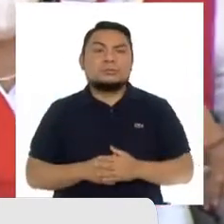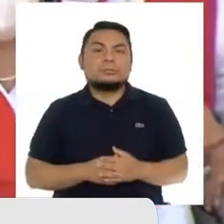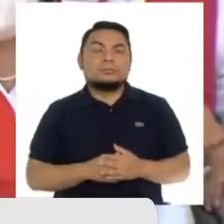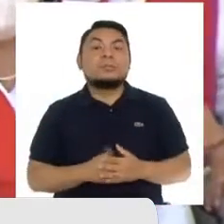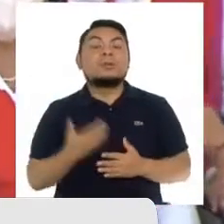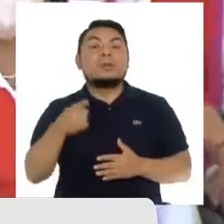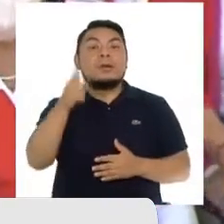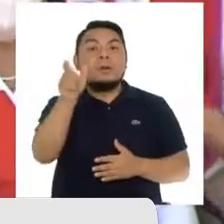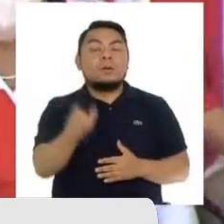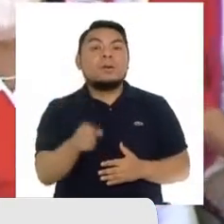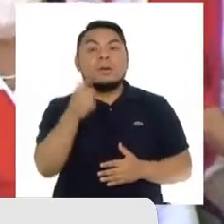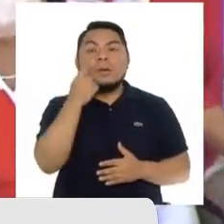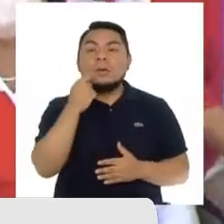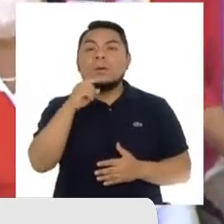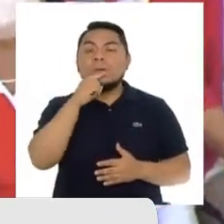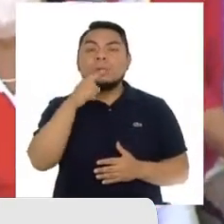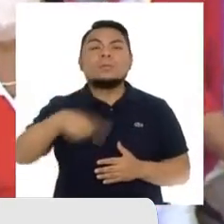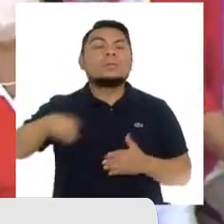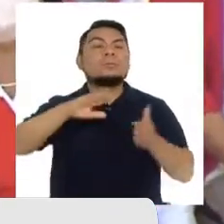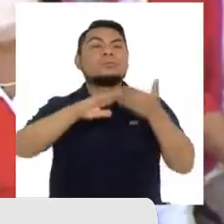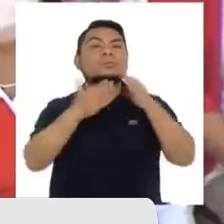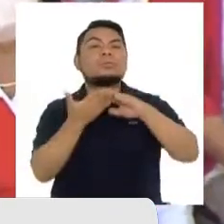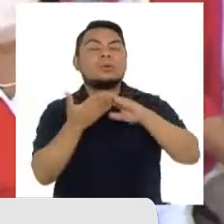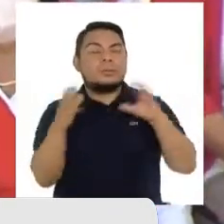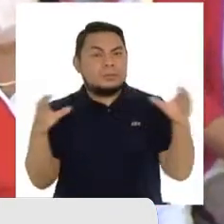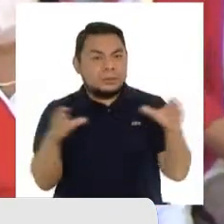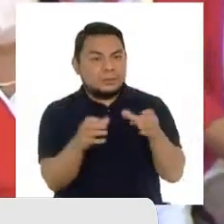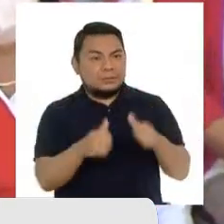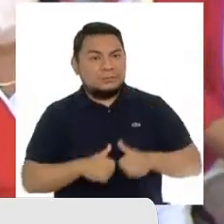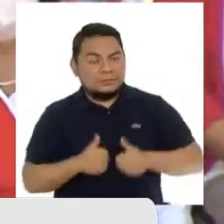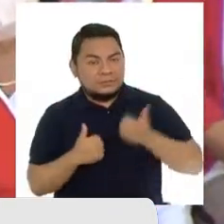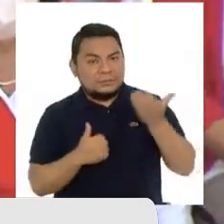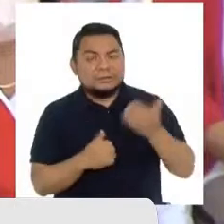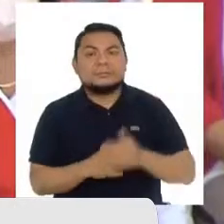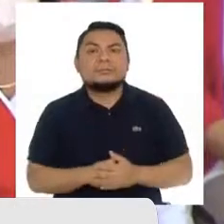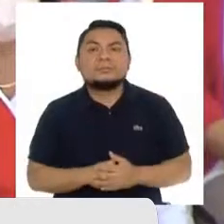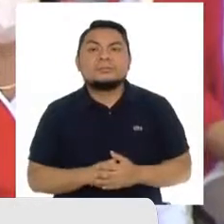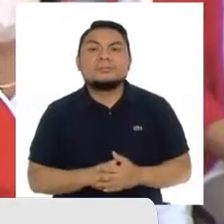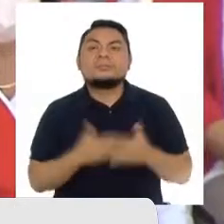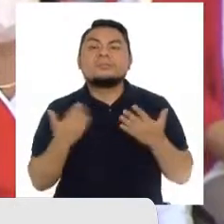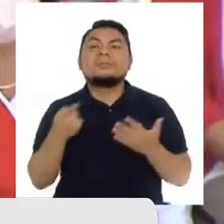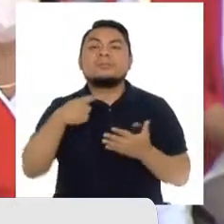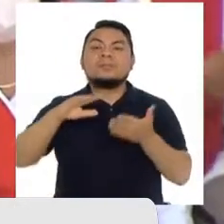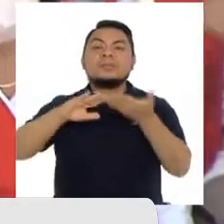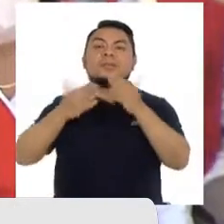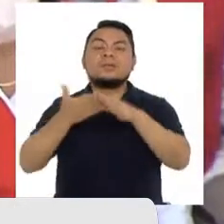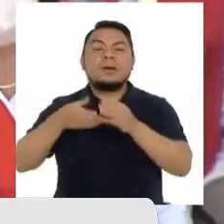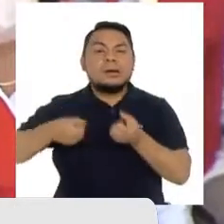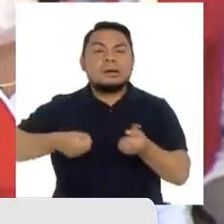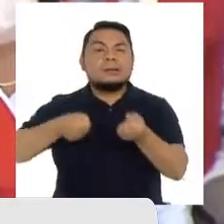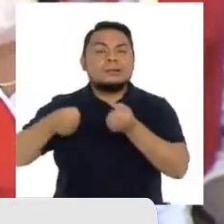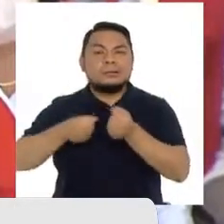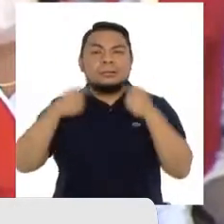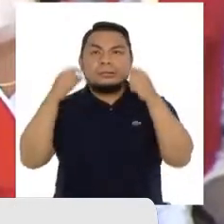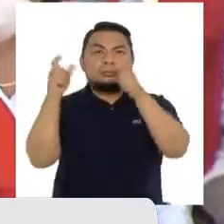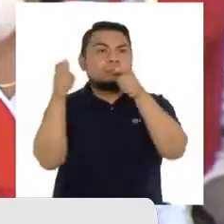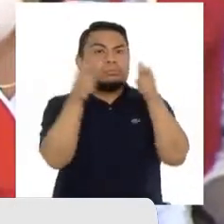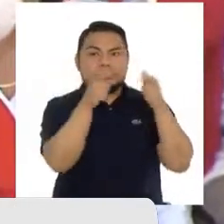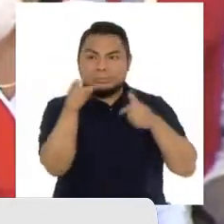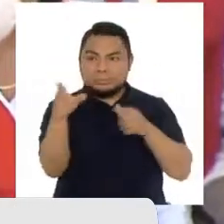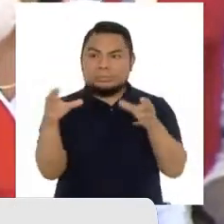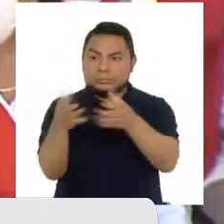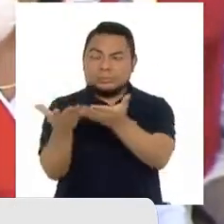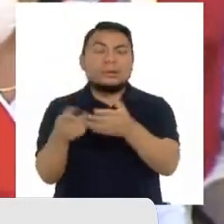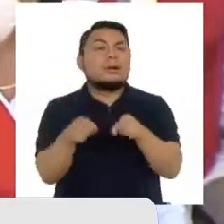señores alcaldes de los centros poblados no de las rondas campesinas hermanos